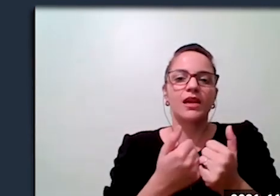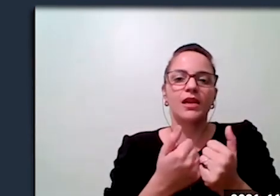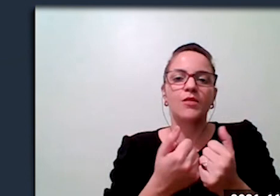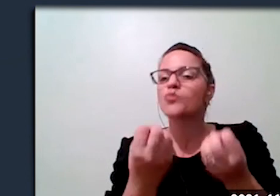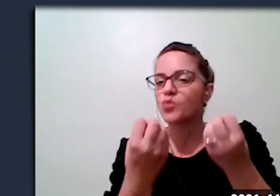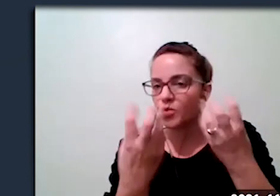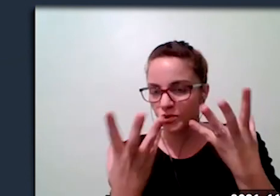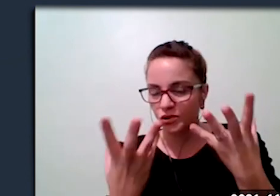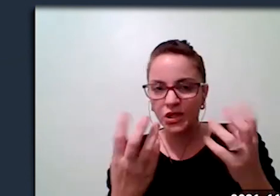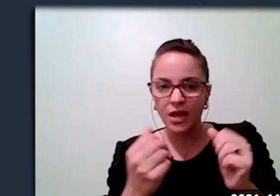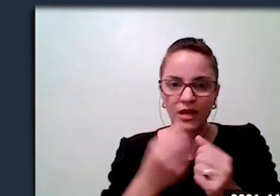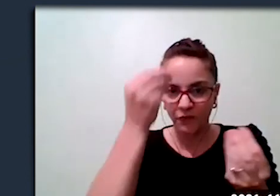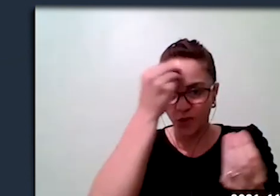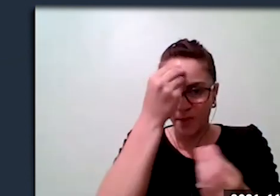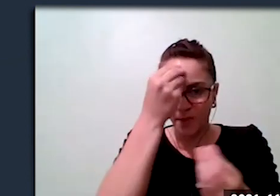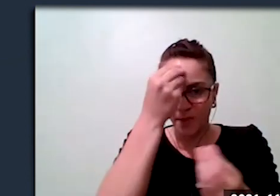duración.